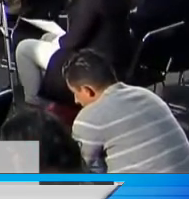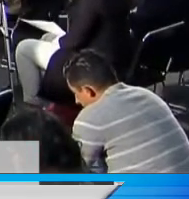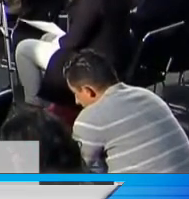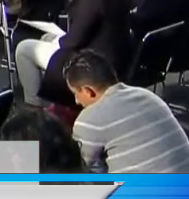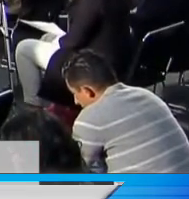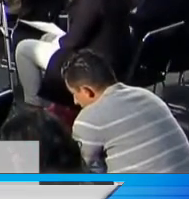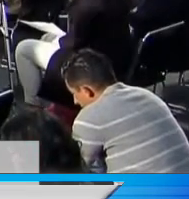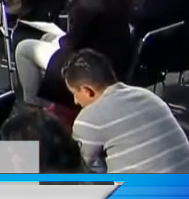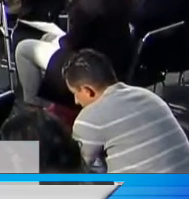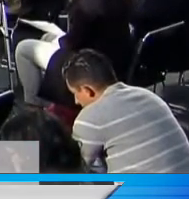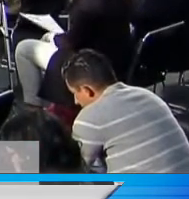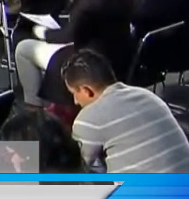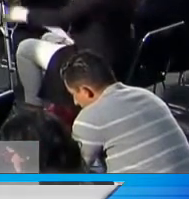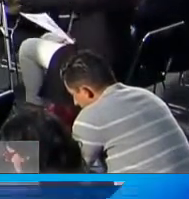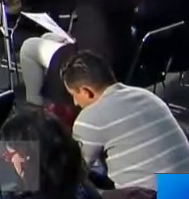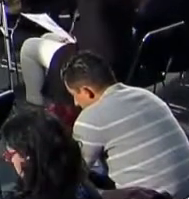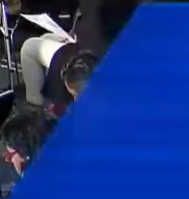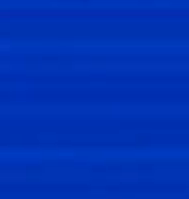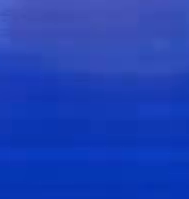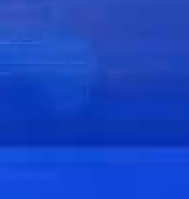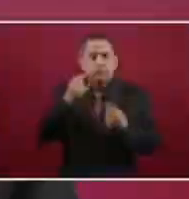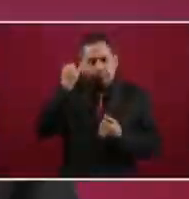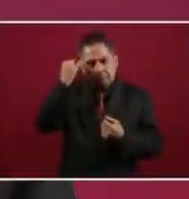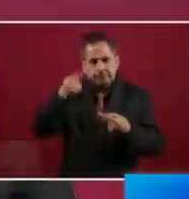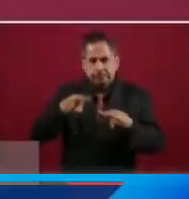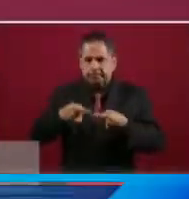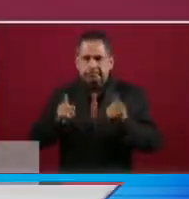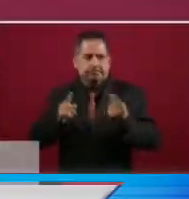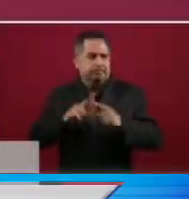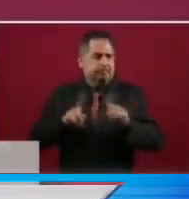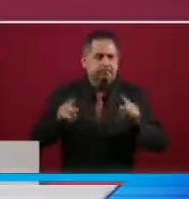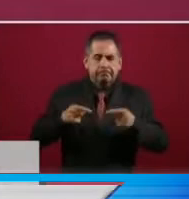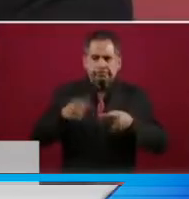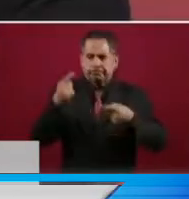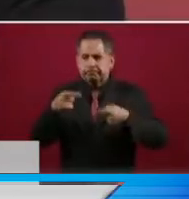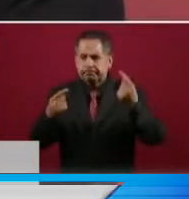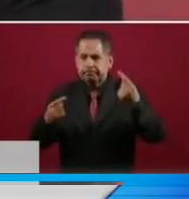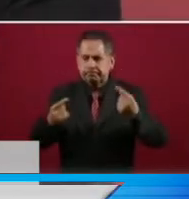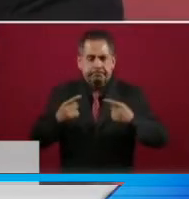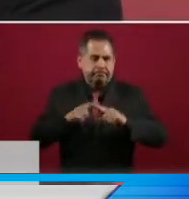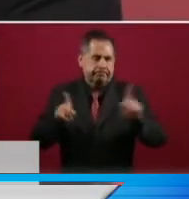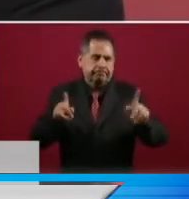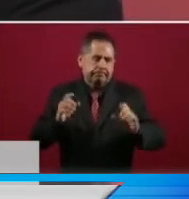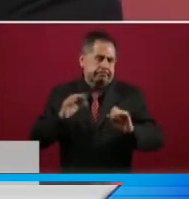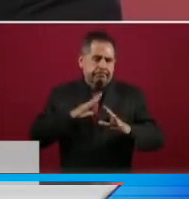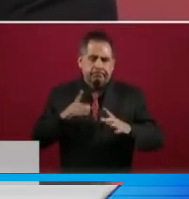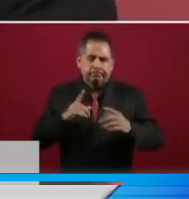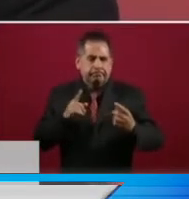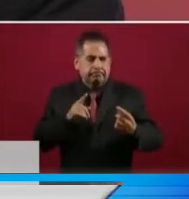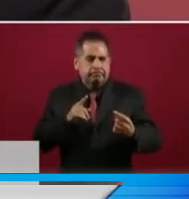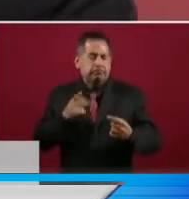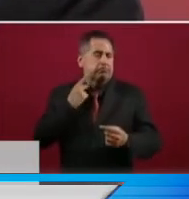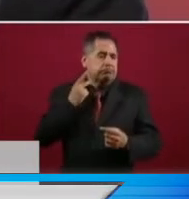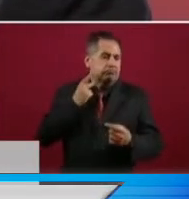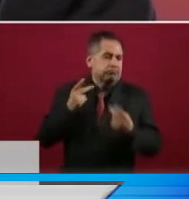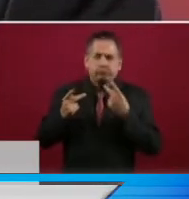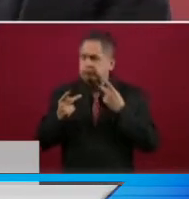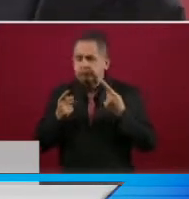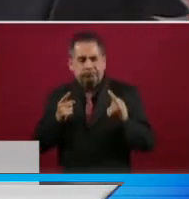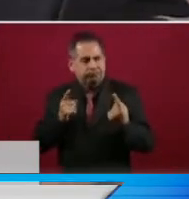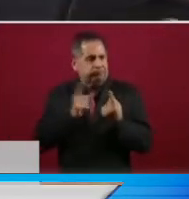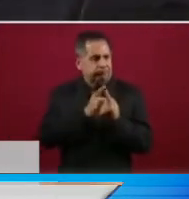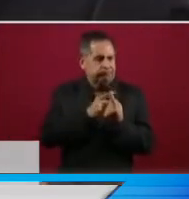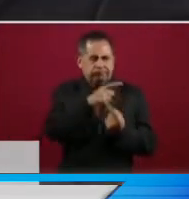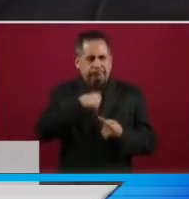en comunidades rurales en el país. Elecciones en Morena. El presidente advierte a los funcionarios públicos